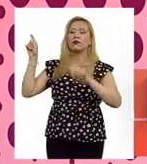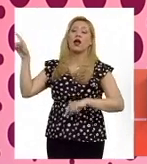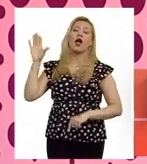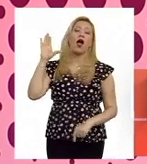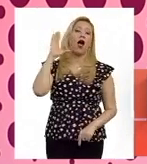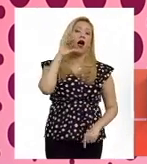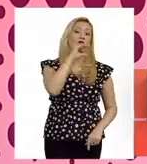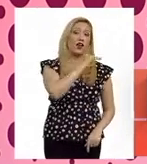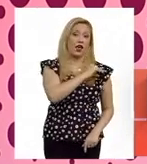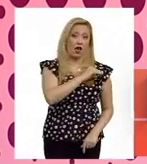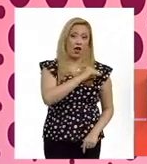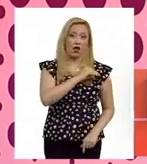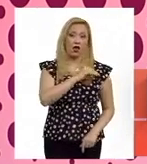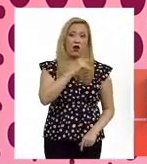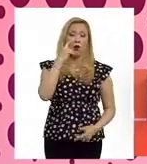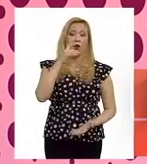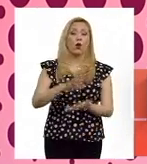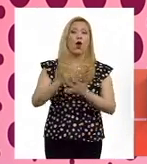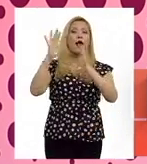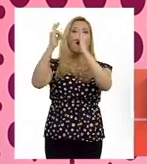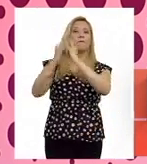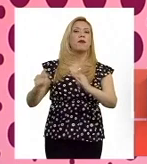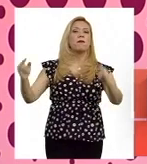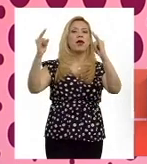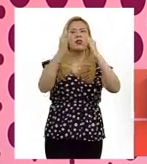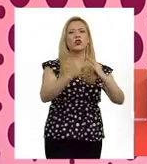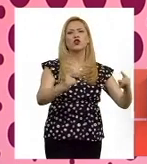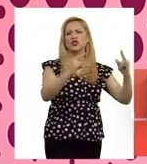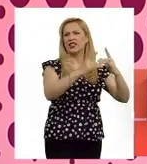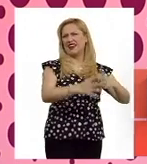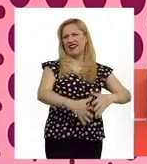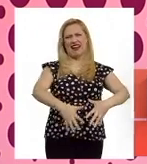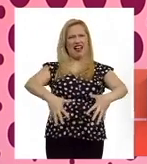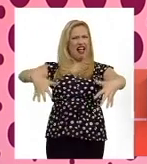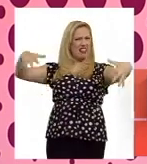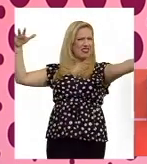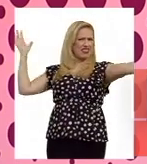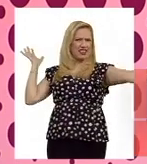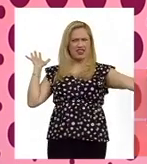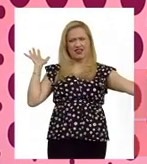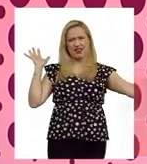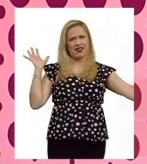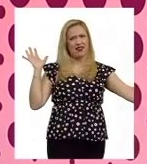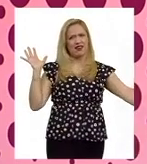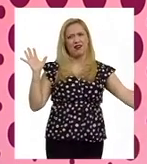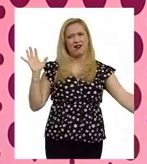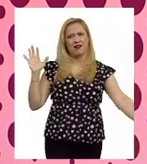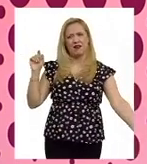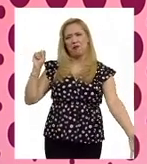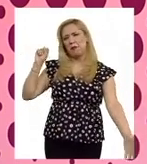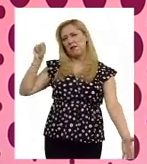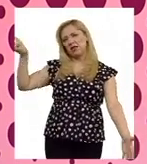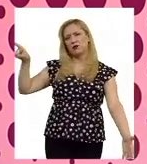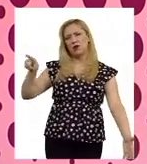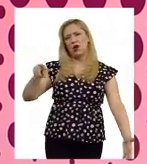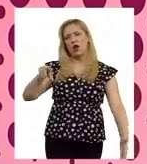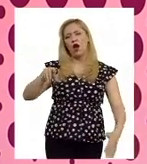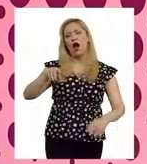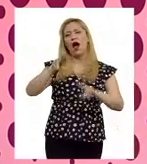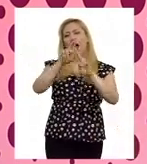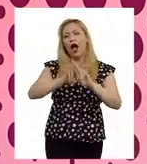por ejemplo, donde hay campamentos grandotes establecidos por la misma organización de la